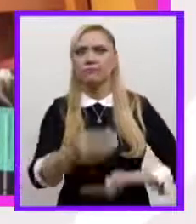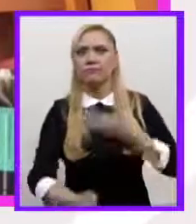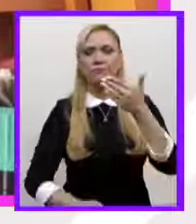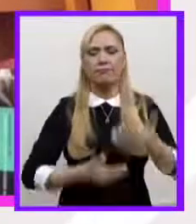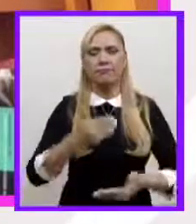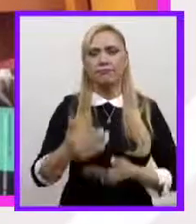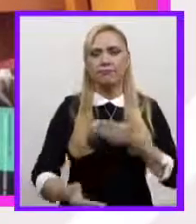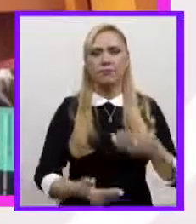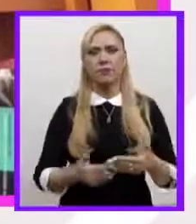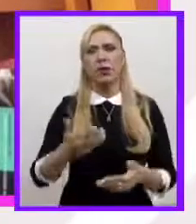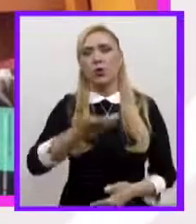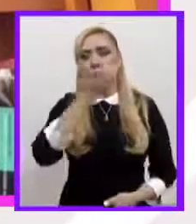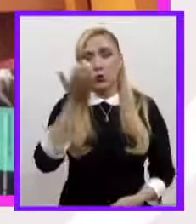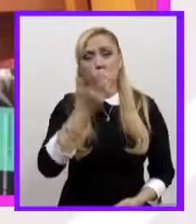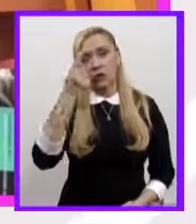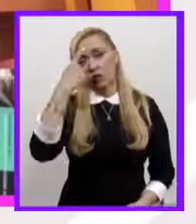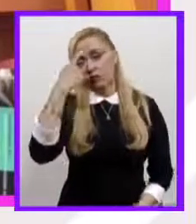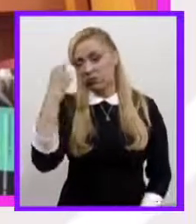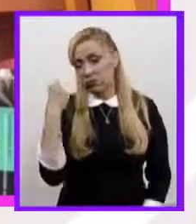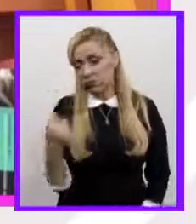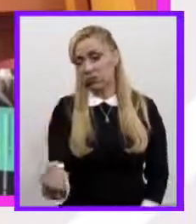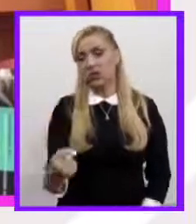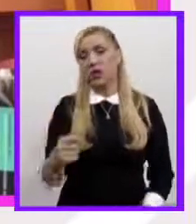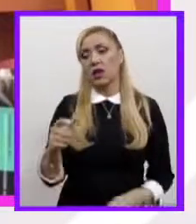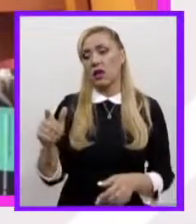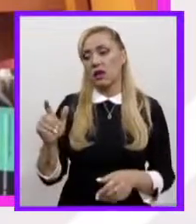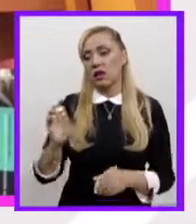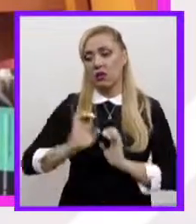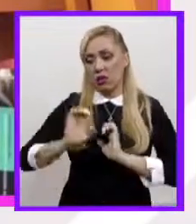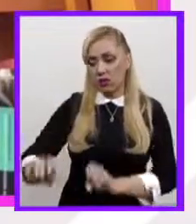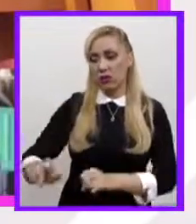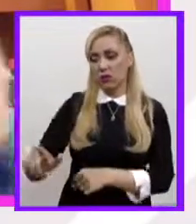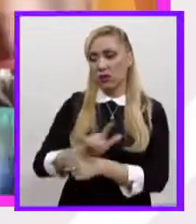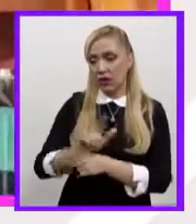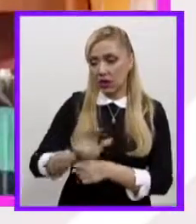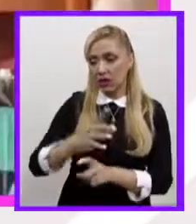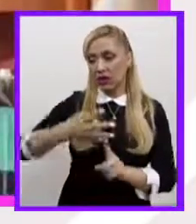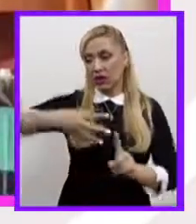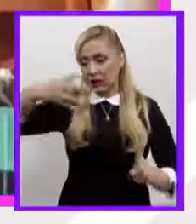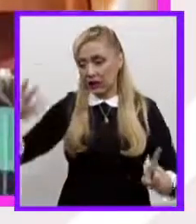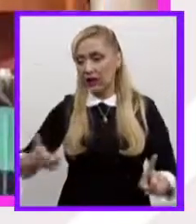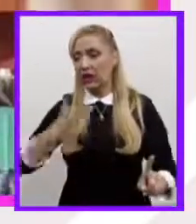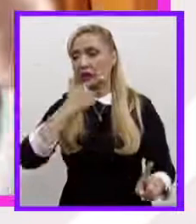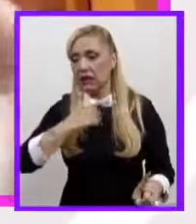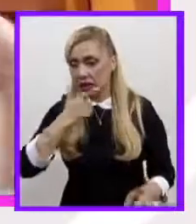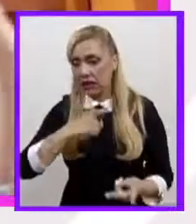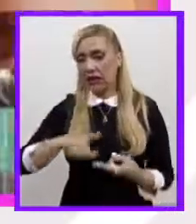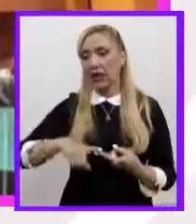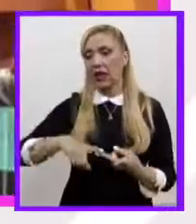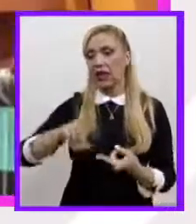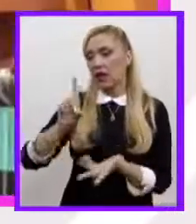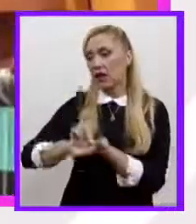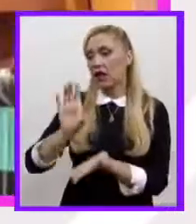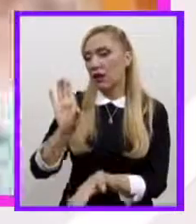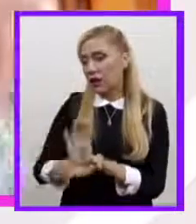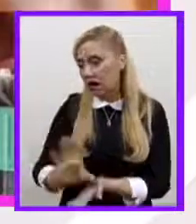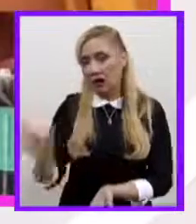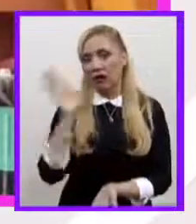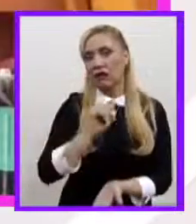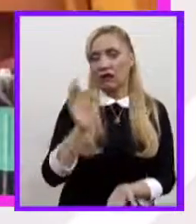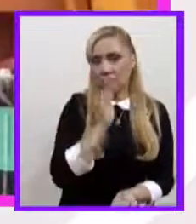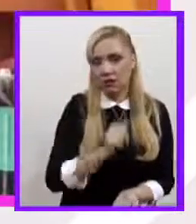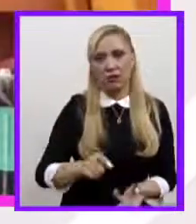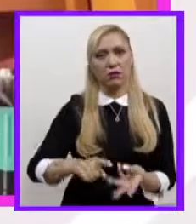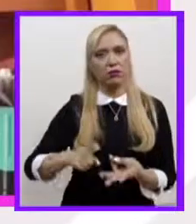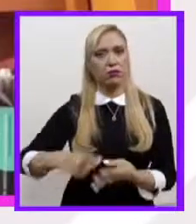sexistas, capacitistas, racistas, LGBT-fóbicas, pues difícilmente vamos a poder generar estos espacios que pretendemos transformar a